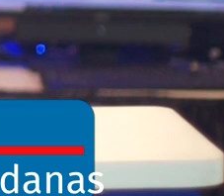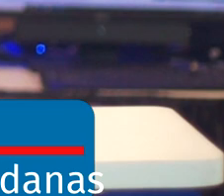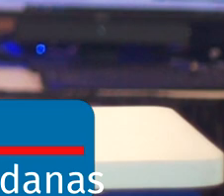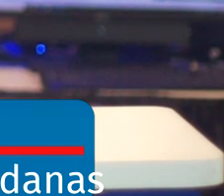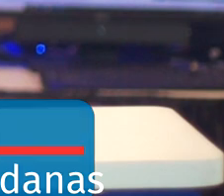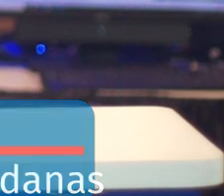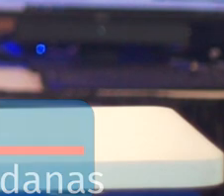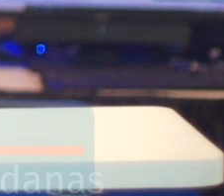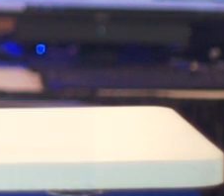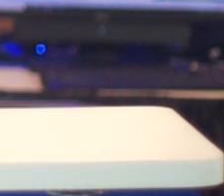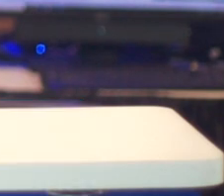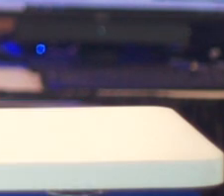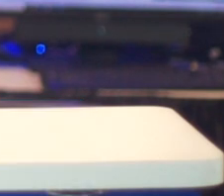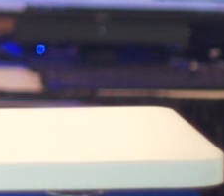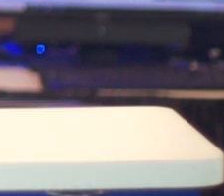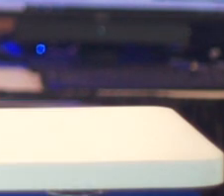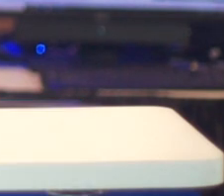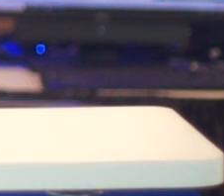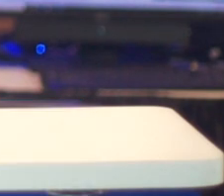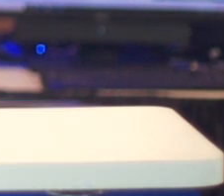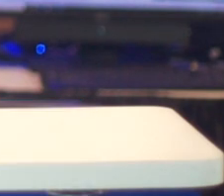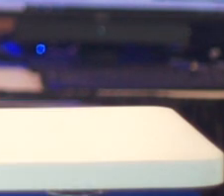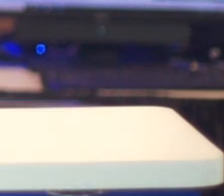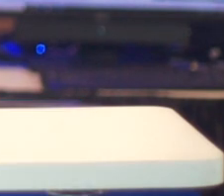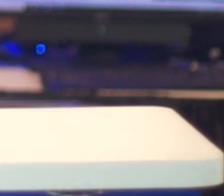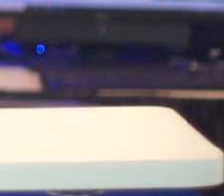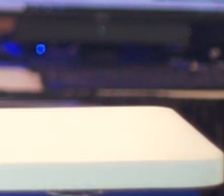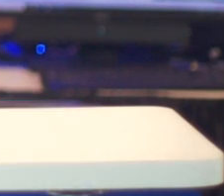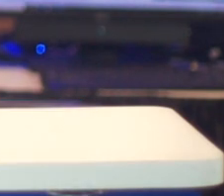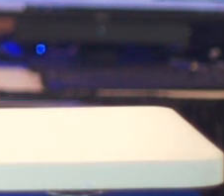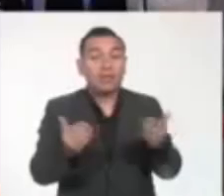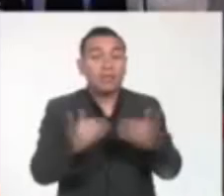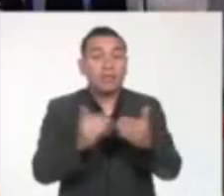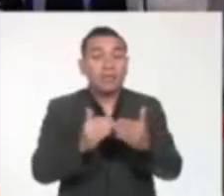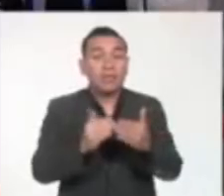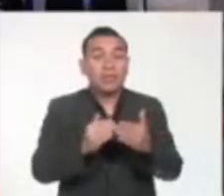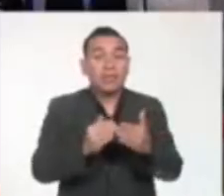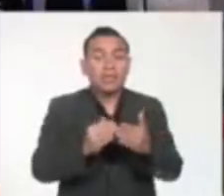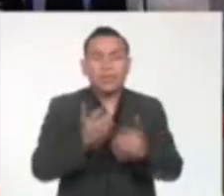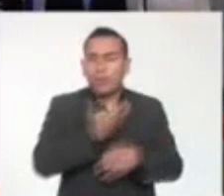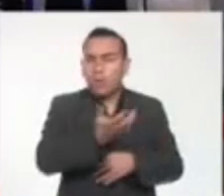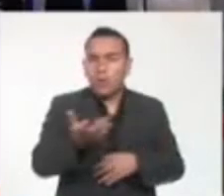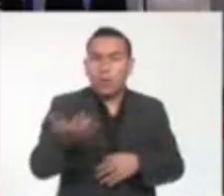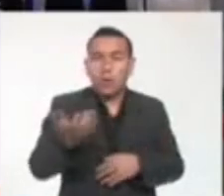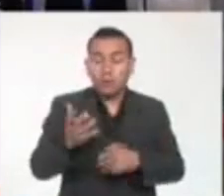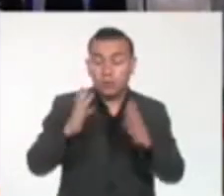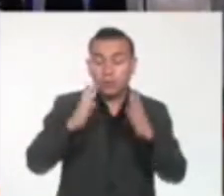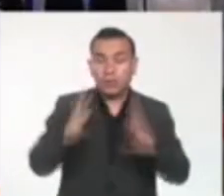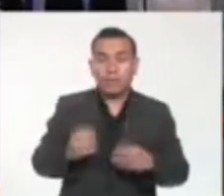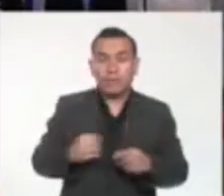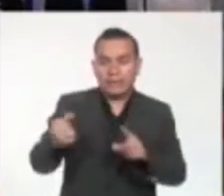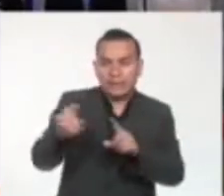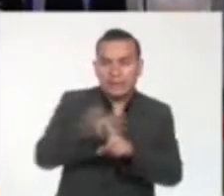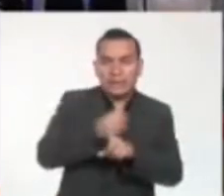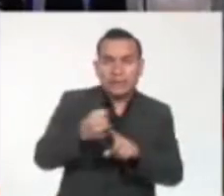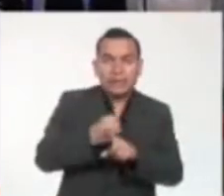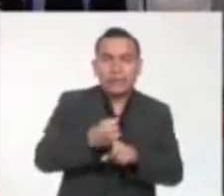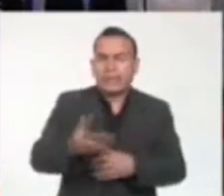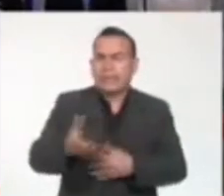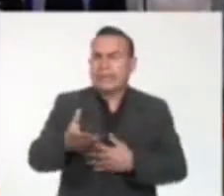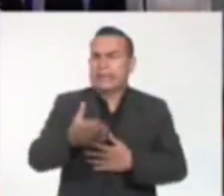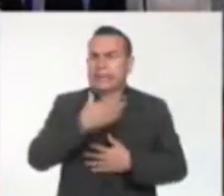de financiar actividades desestabilizadoras en contra de su gobierno. El mandatario se refirió el 15 de septiembre a